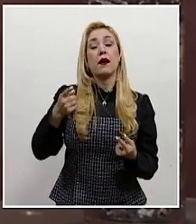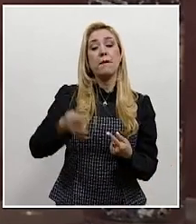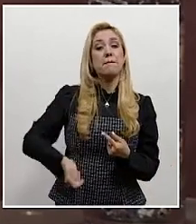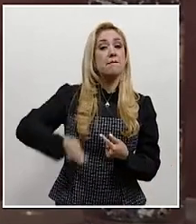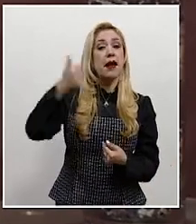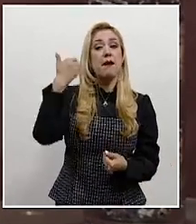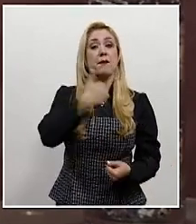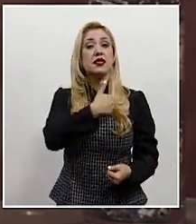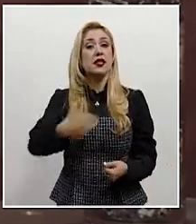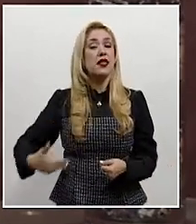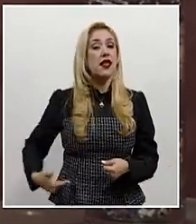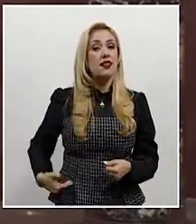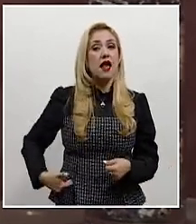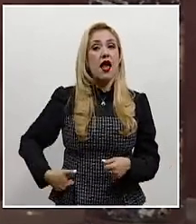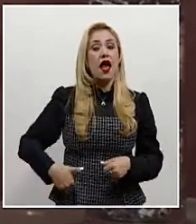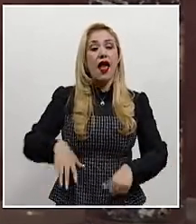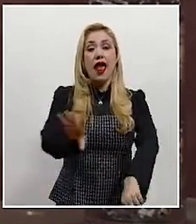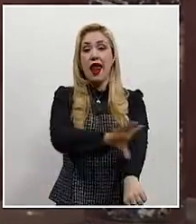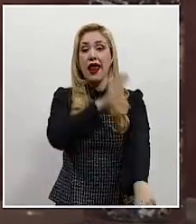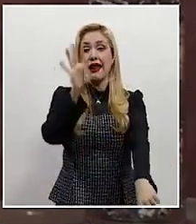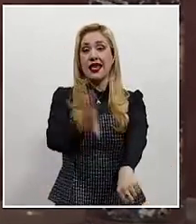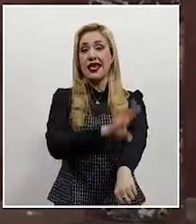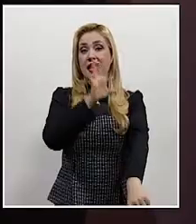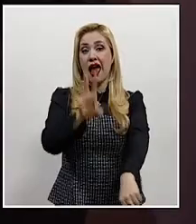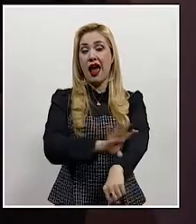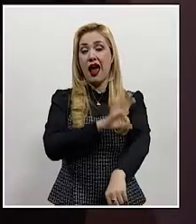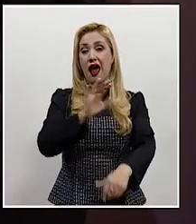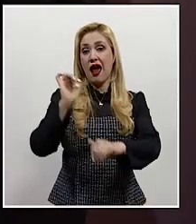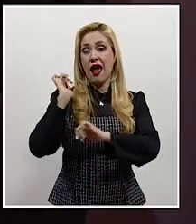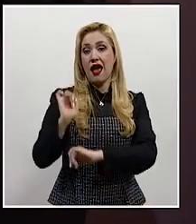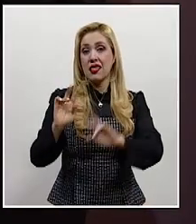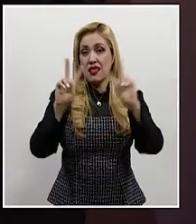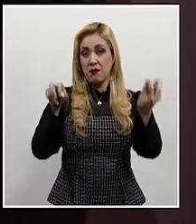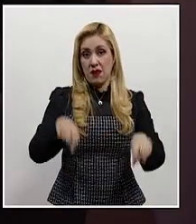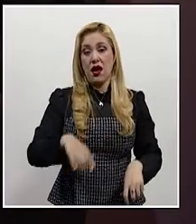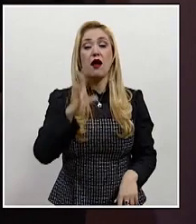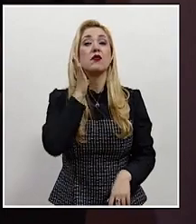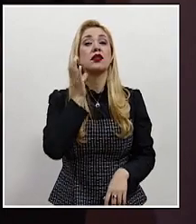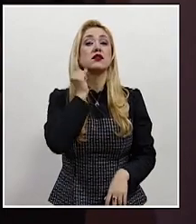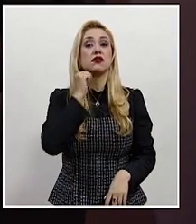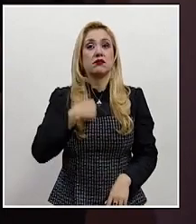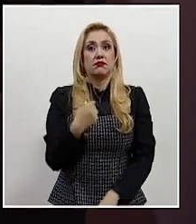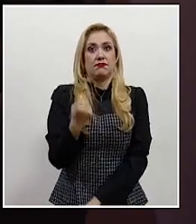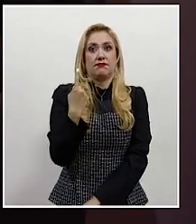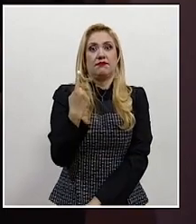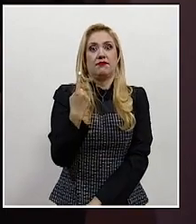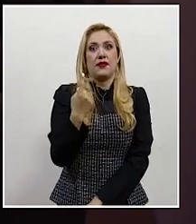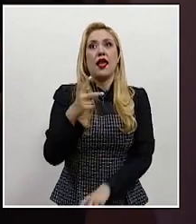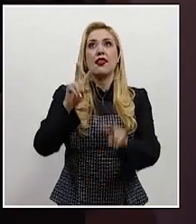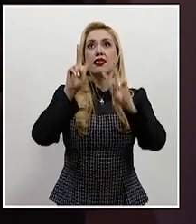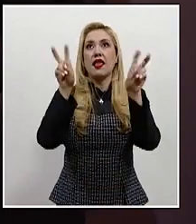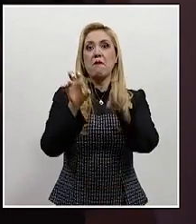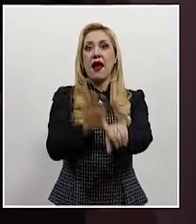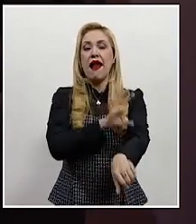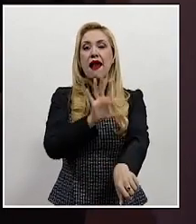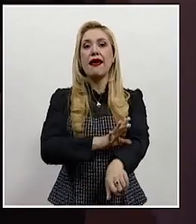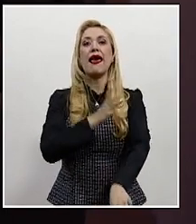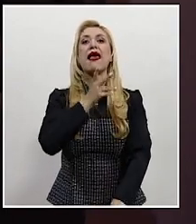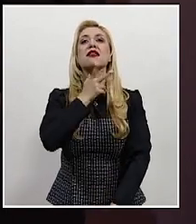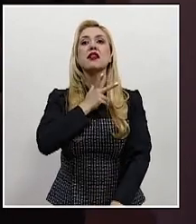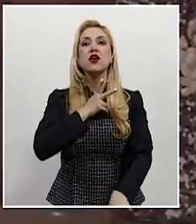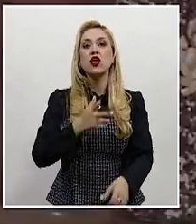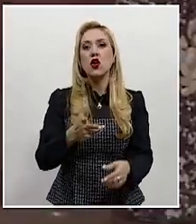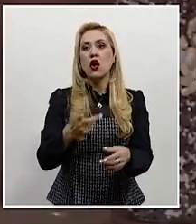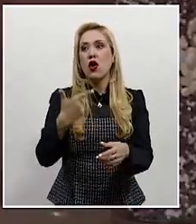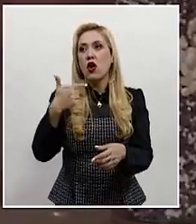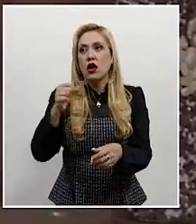Comisión de Energía en la Cámara de Senadores, siempre había sido un tema tabú para nosotros el tema energético, es un tema fundamental en, como